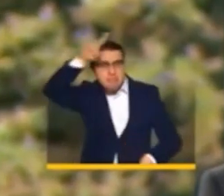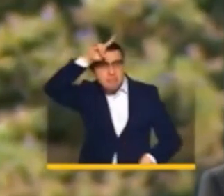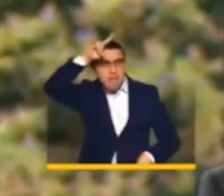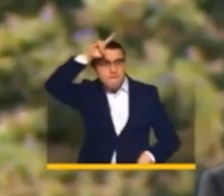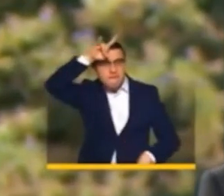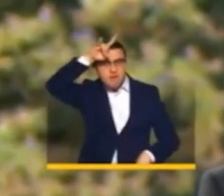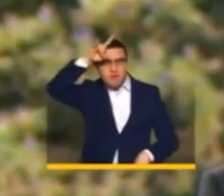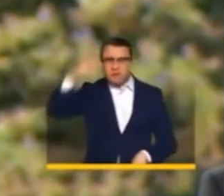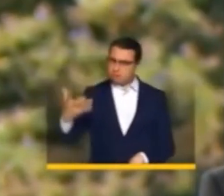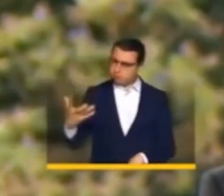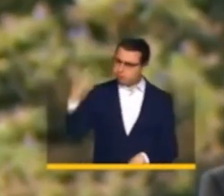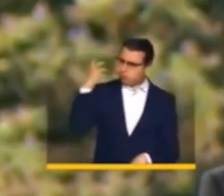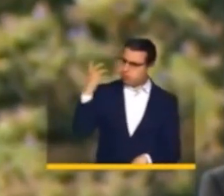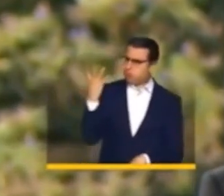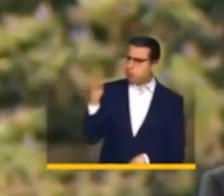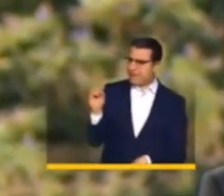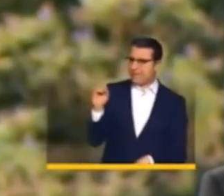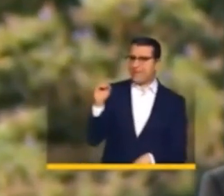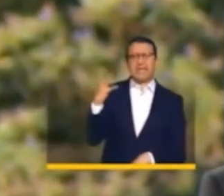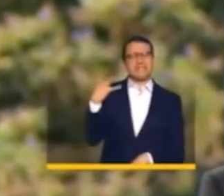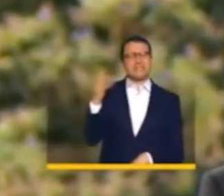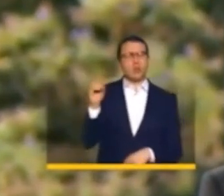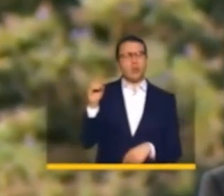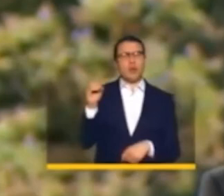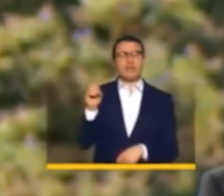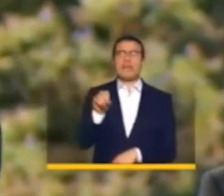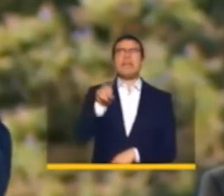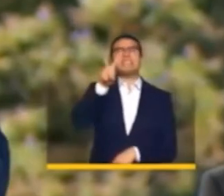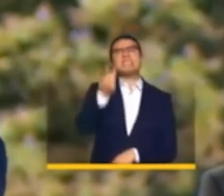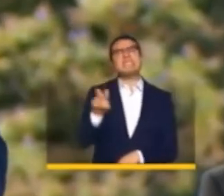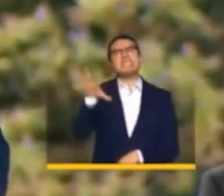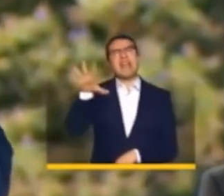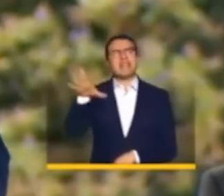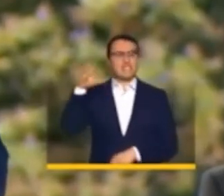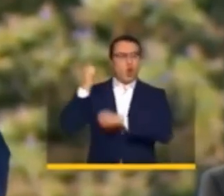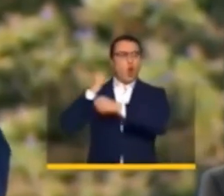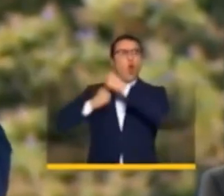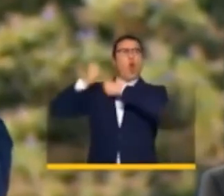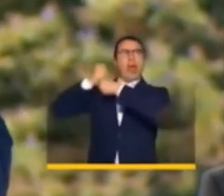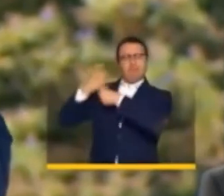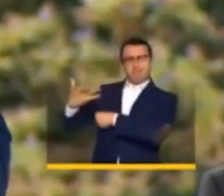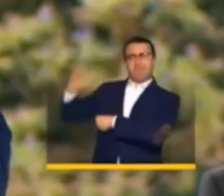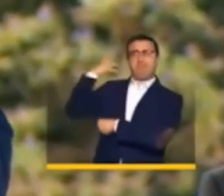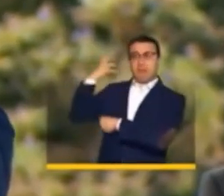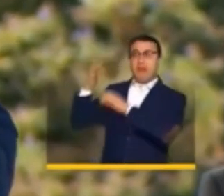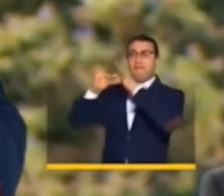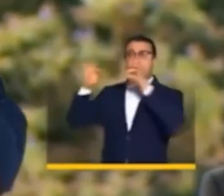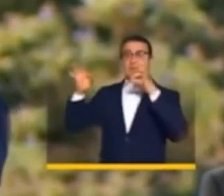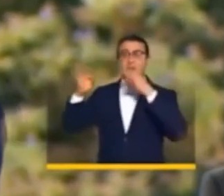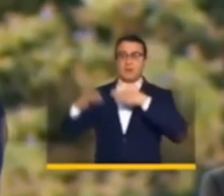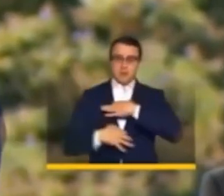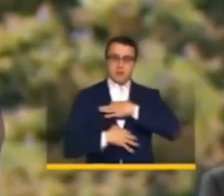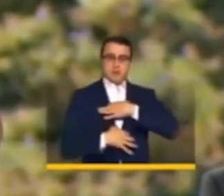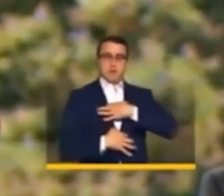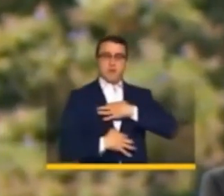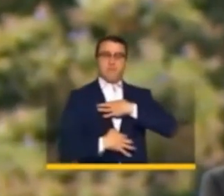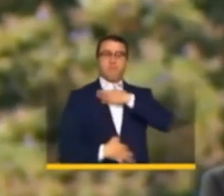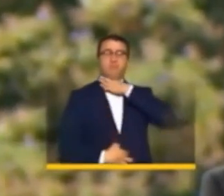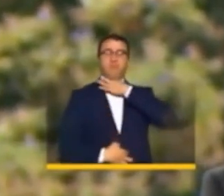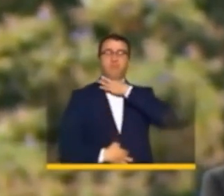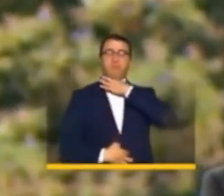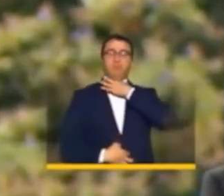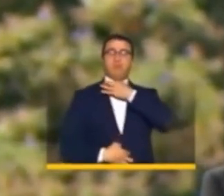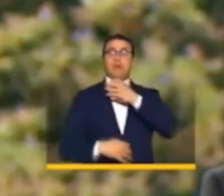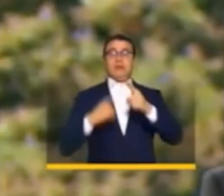No hace 40, 50, 60 años, 75 años. La corbata de nuestro